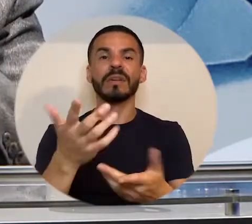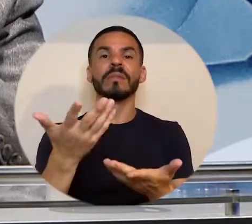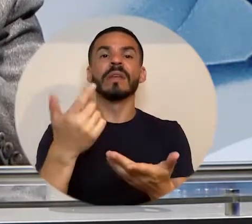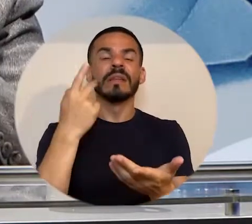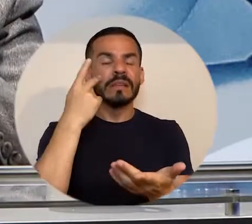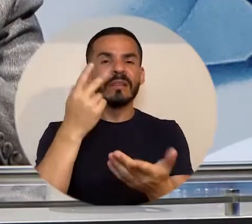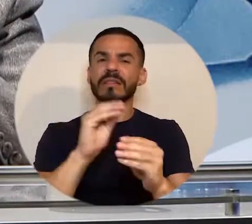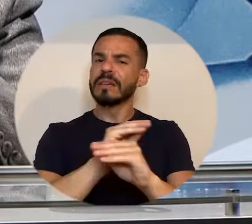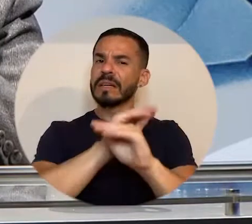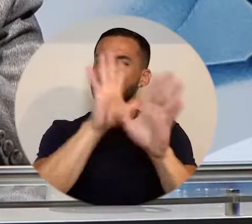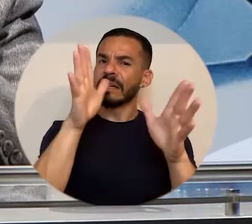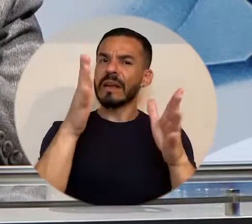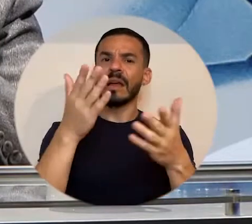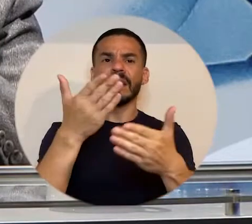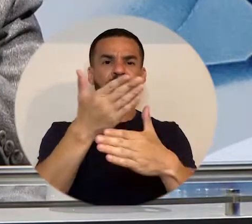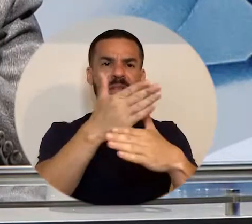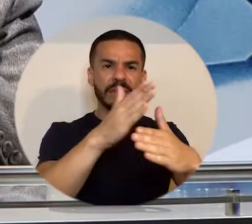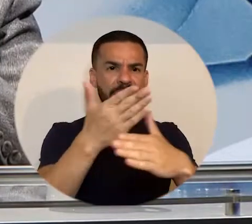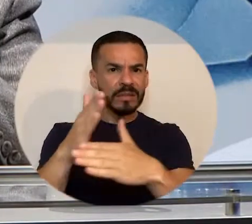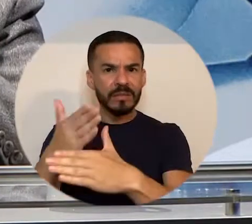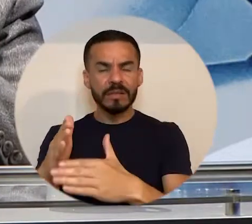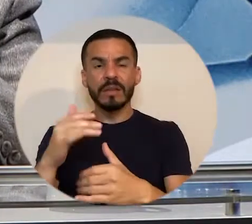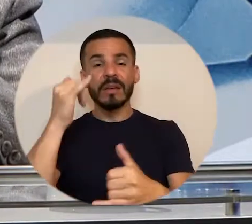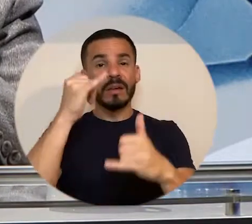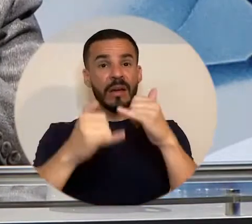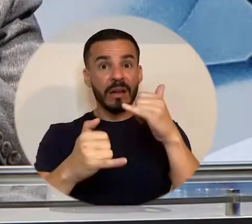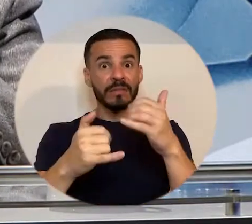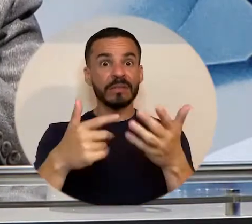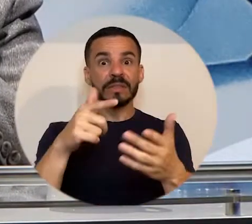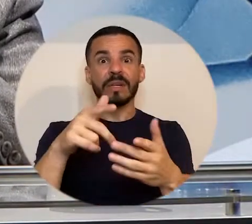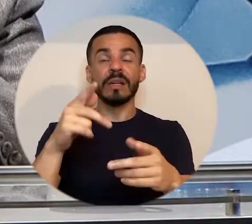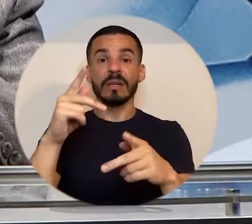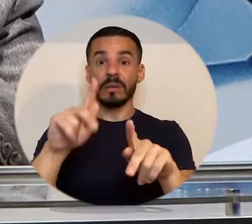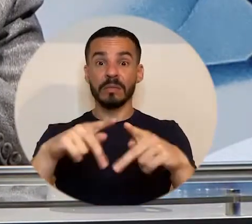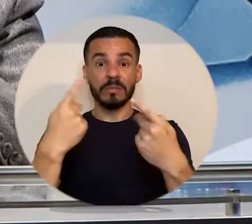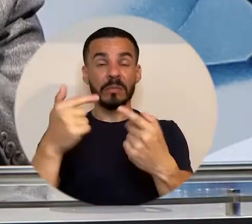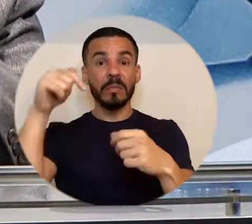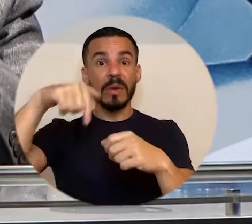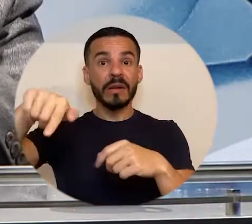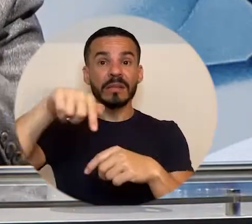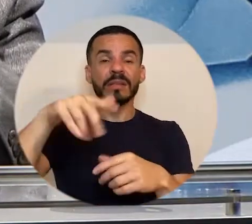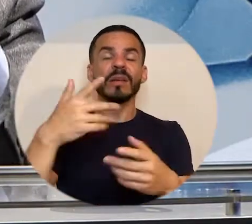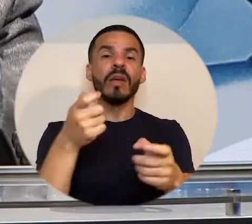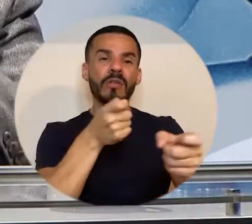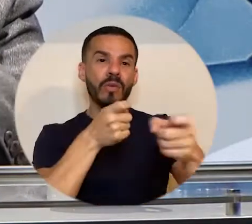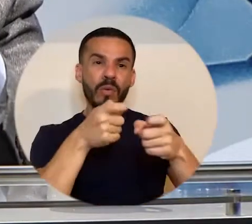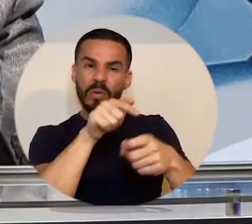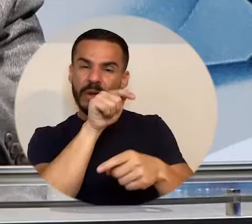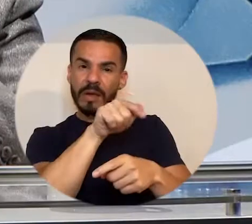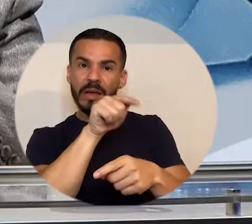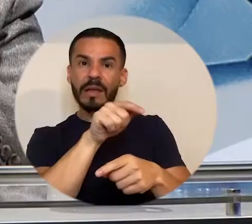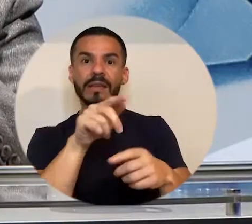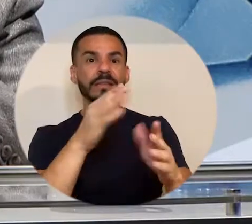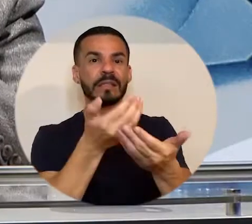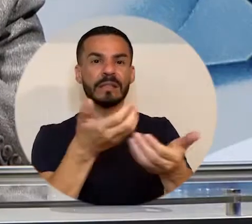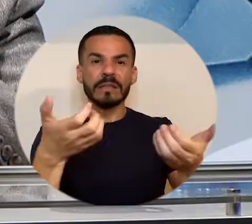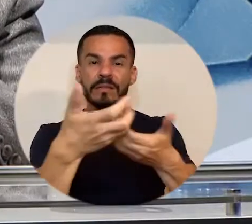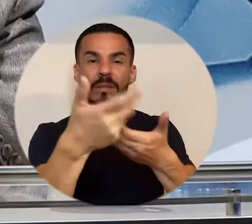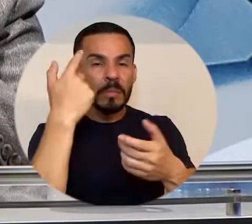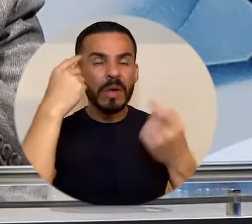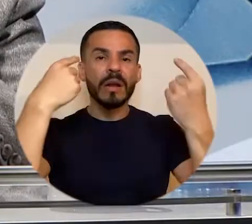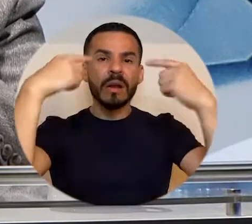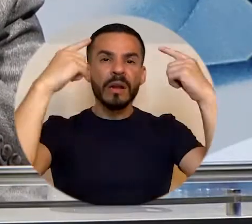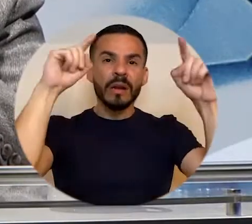se ven claras divisiones y que al final del día los partidos han jugado con esas divisiones para conseguir